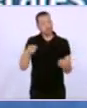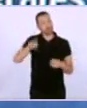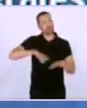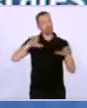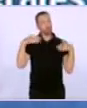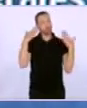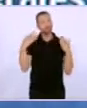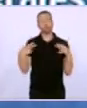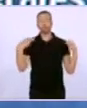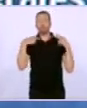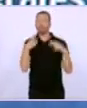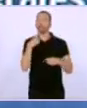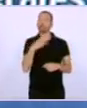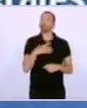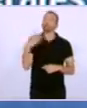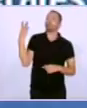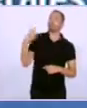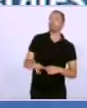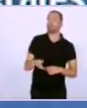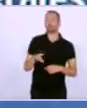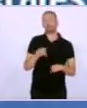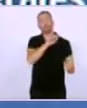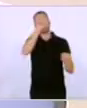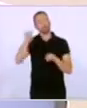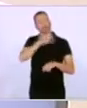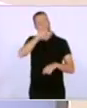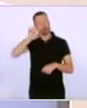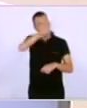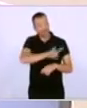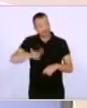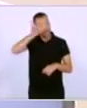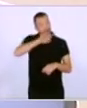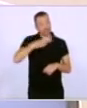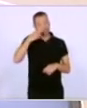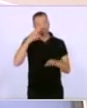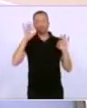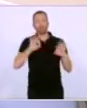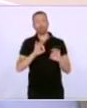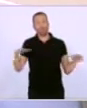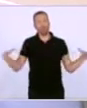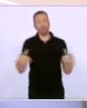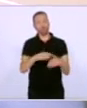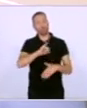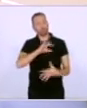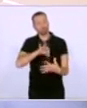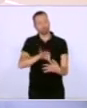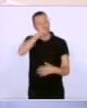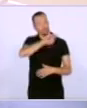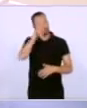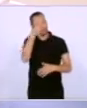defender los intereses de esta tierra de Canarias sin nacionalismos y desde un escaño en el congreso desde un partido